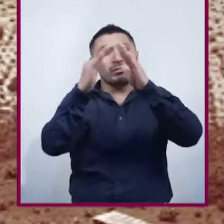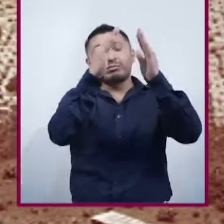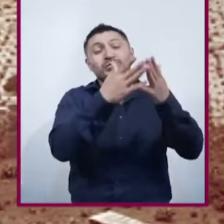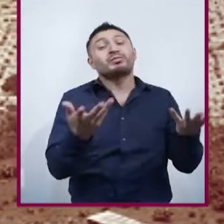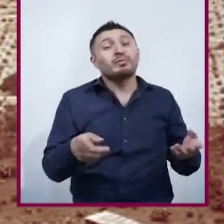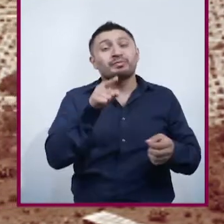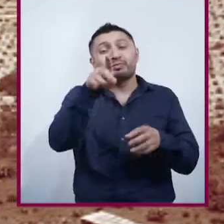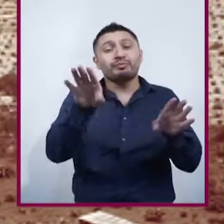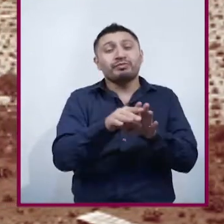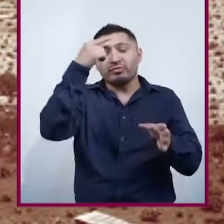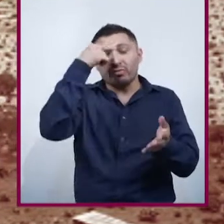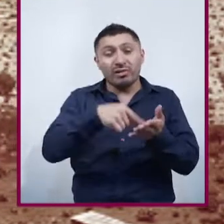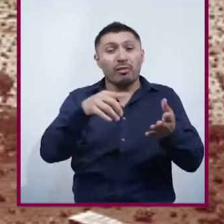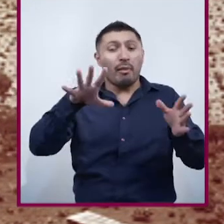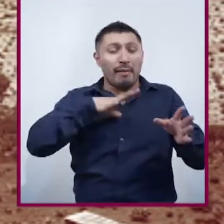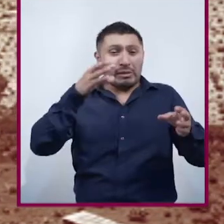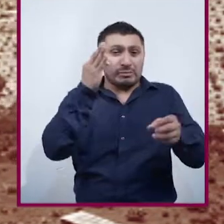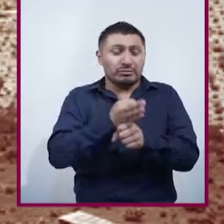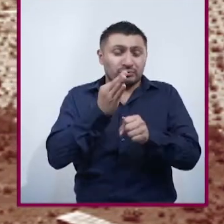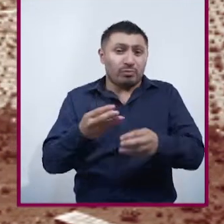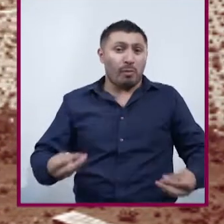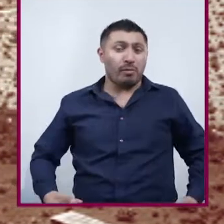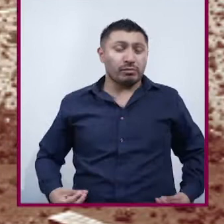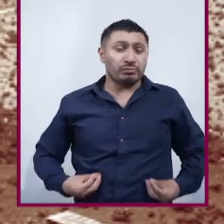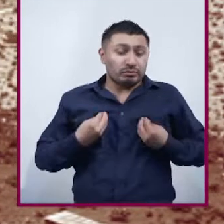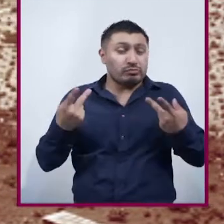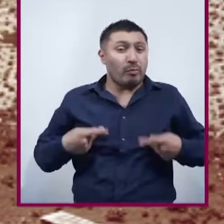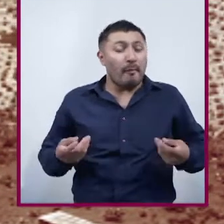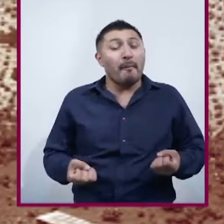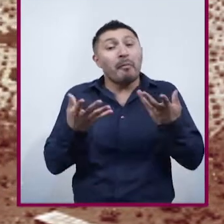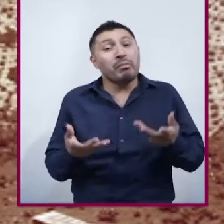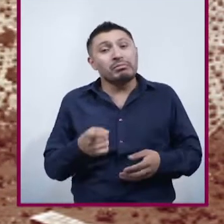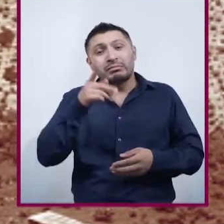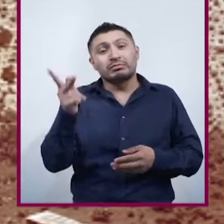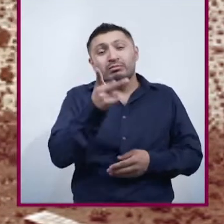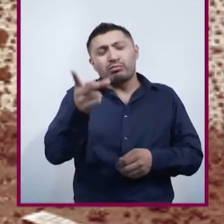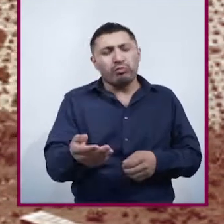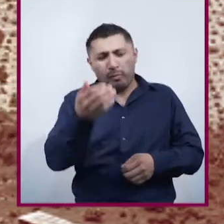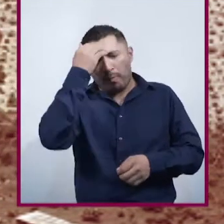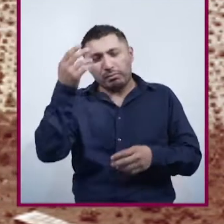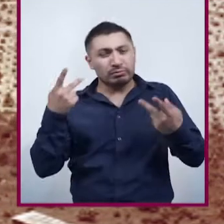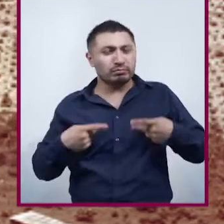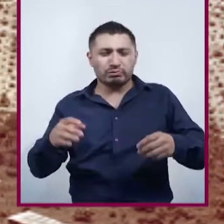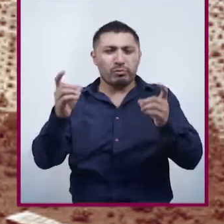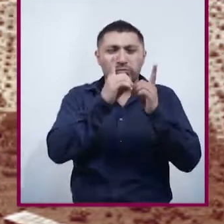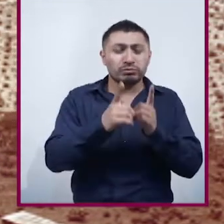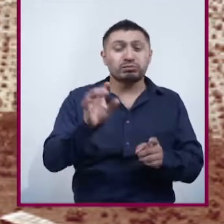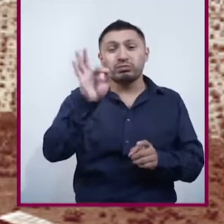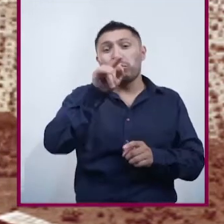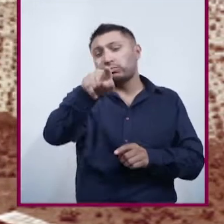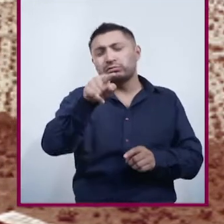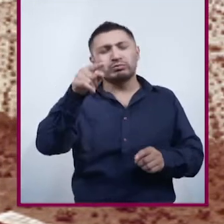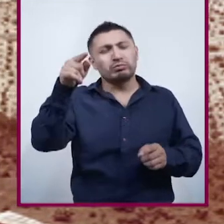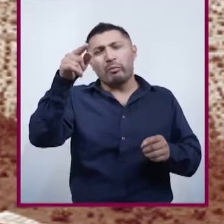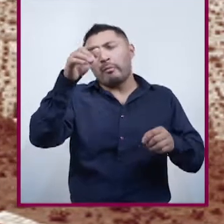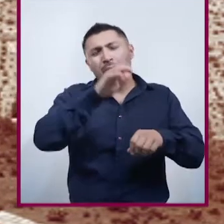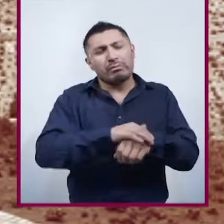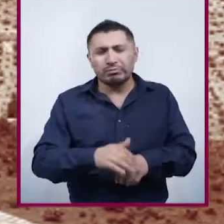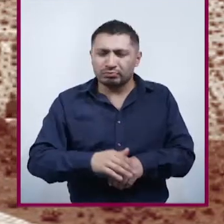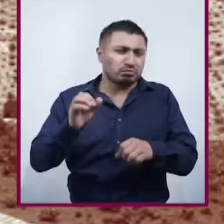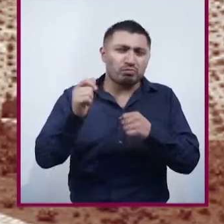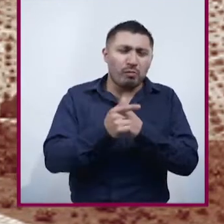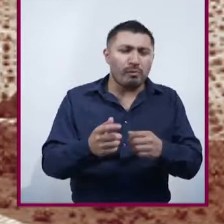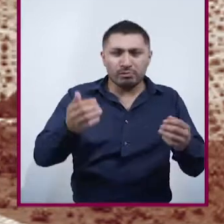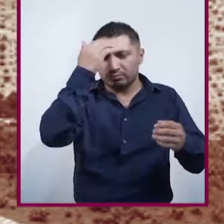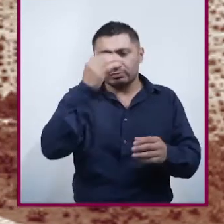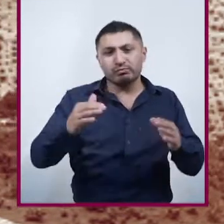cerros? ¿Cómo crees tú que esté de poblado actualmente este lugar? Pregunta a algún conocido tuyo si conoce estos cerros y dinos a través de nuestras